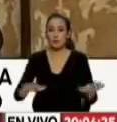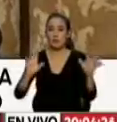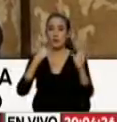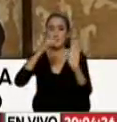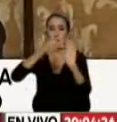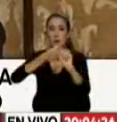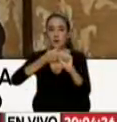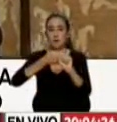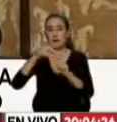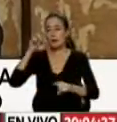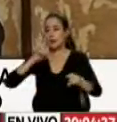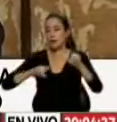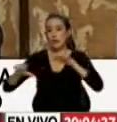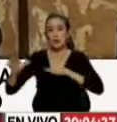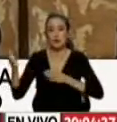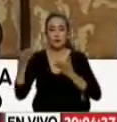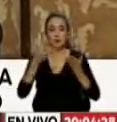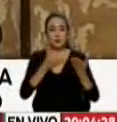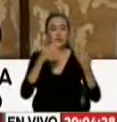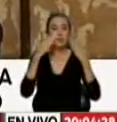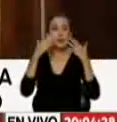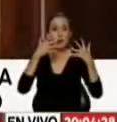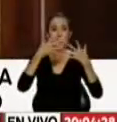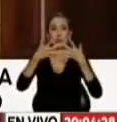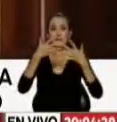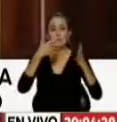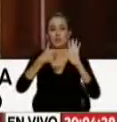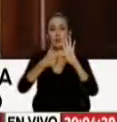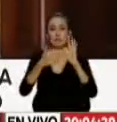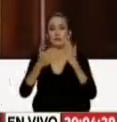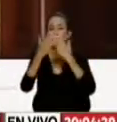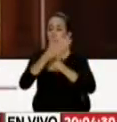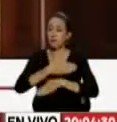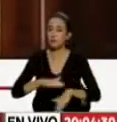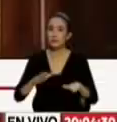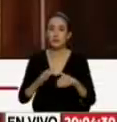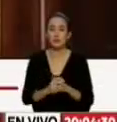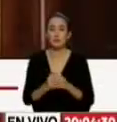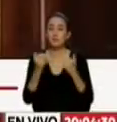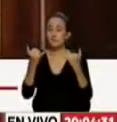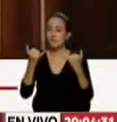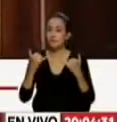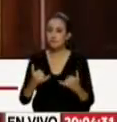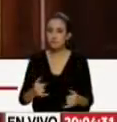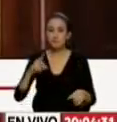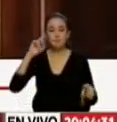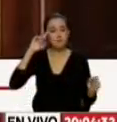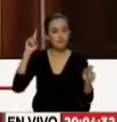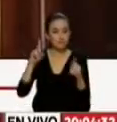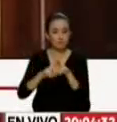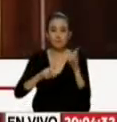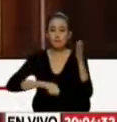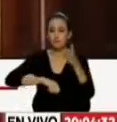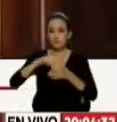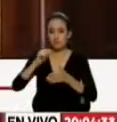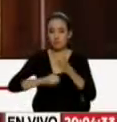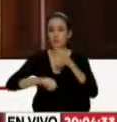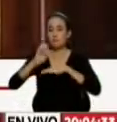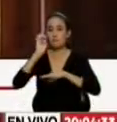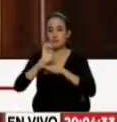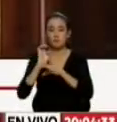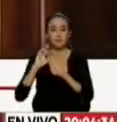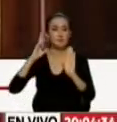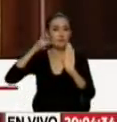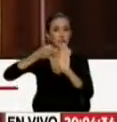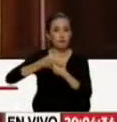actores que solicitaban este acto de transparencia. Finalmente, hoy podemos afirmar con satisfacción que Ecuador forma